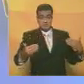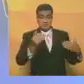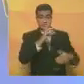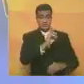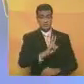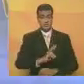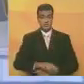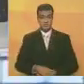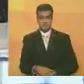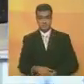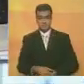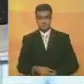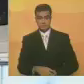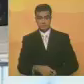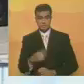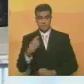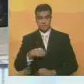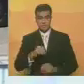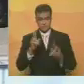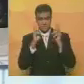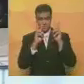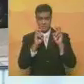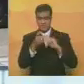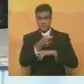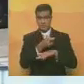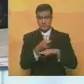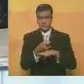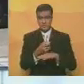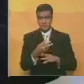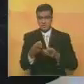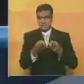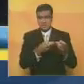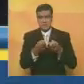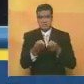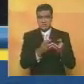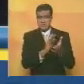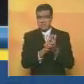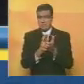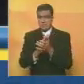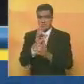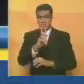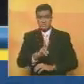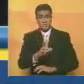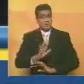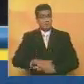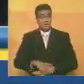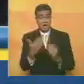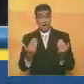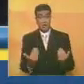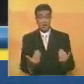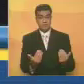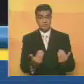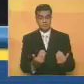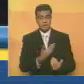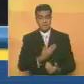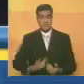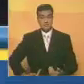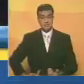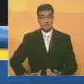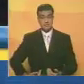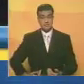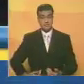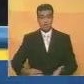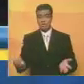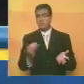venezolano yo tengo la impresión de que el nuevo gobierno no va a tener relaciones cordiales con Venezuela máxime cuando el presidente Chávez cada